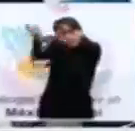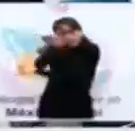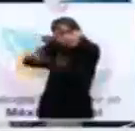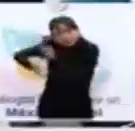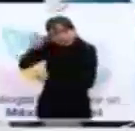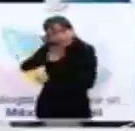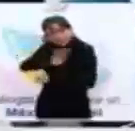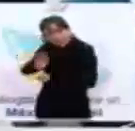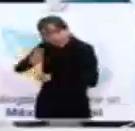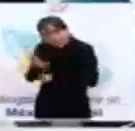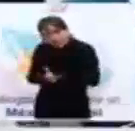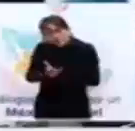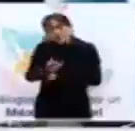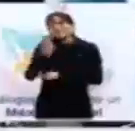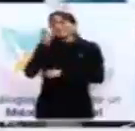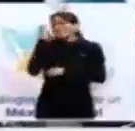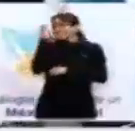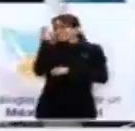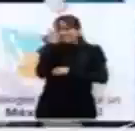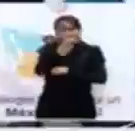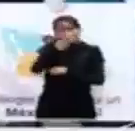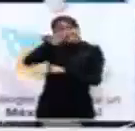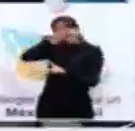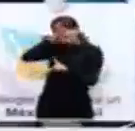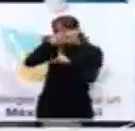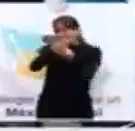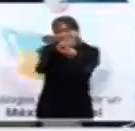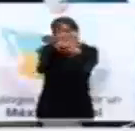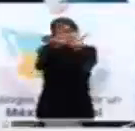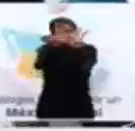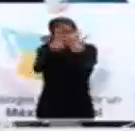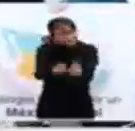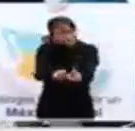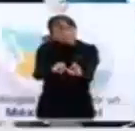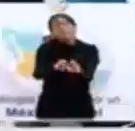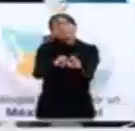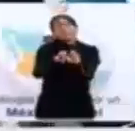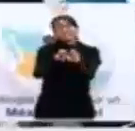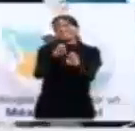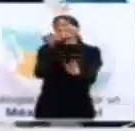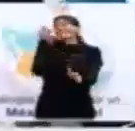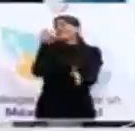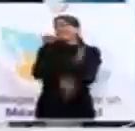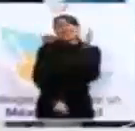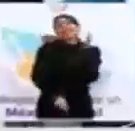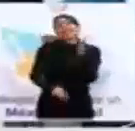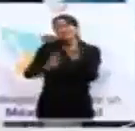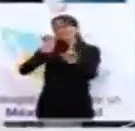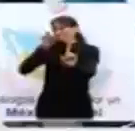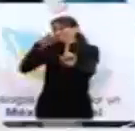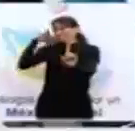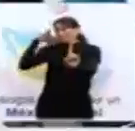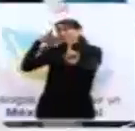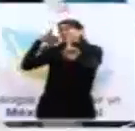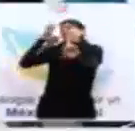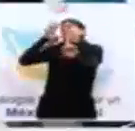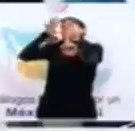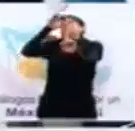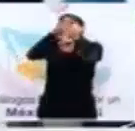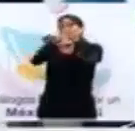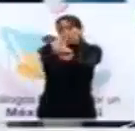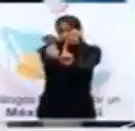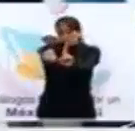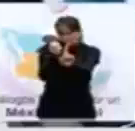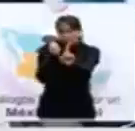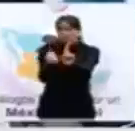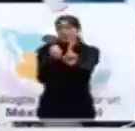uno de los temas que yo creo que es un enorme desafío como parte de esa provisión de los bienes públicos que muy